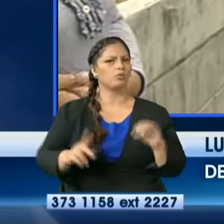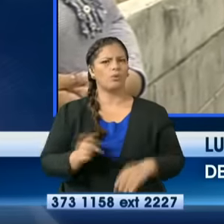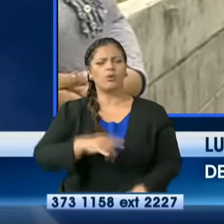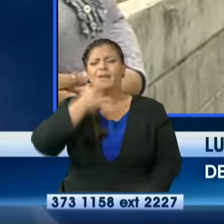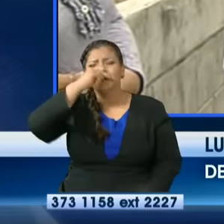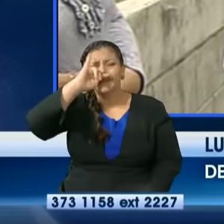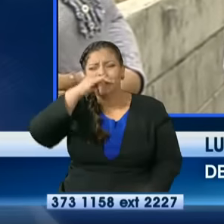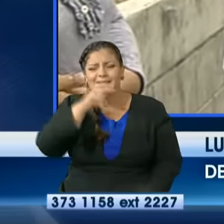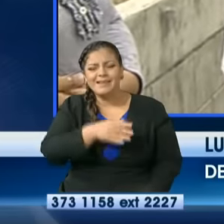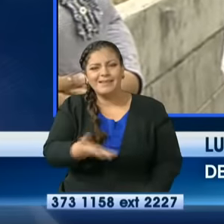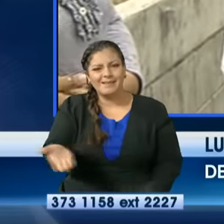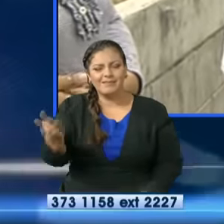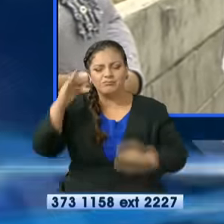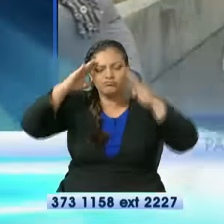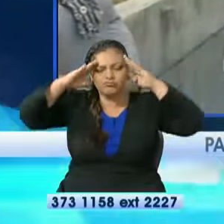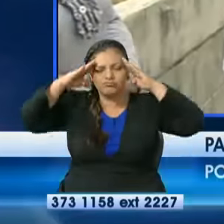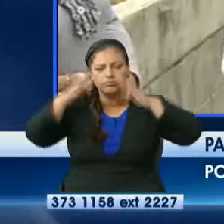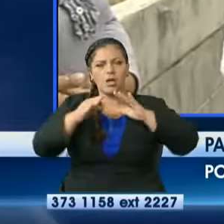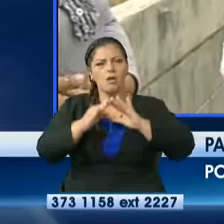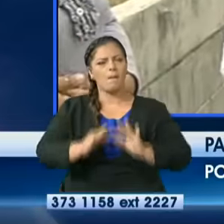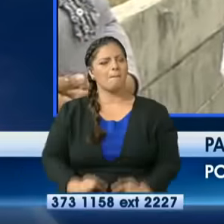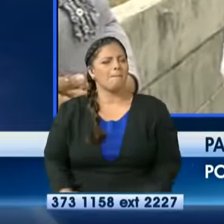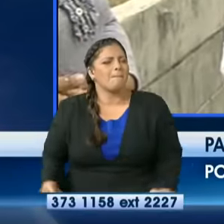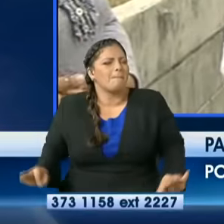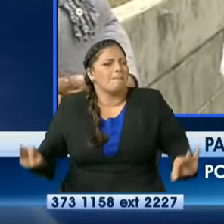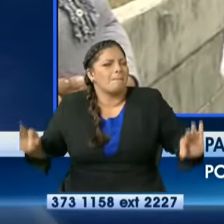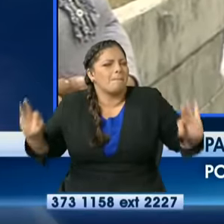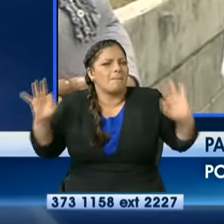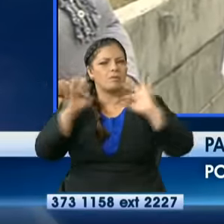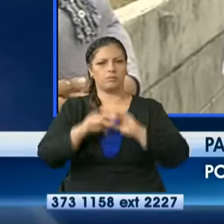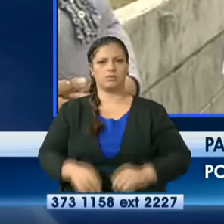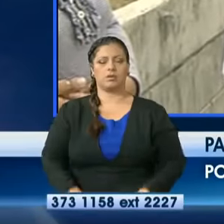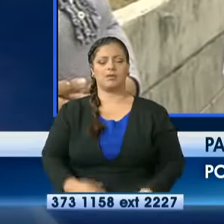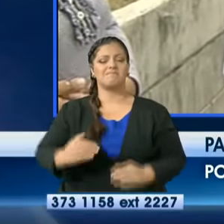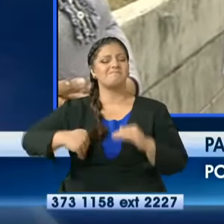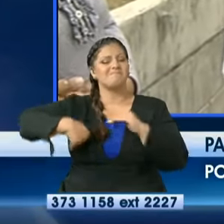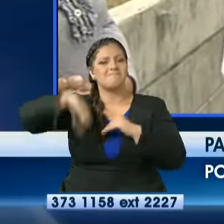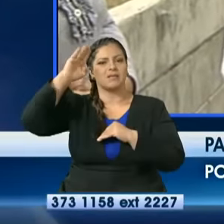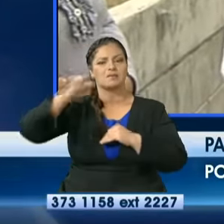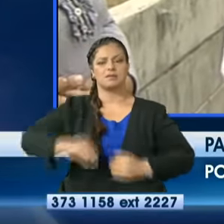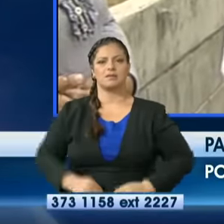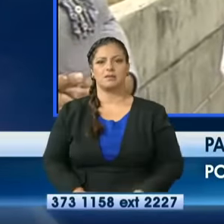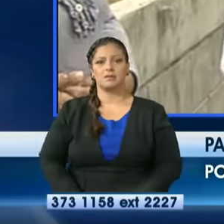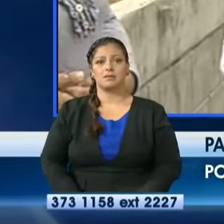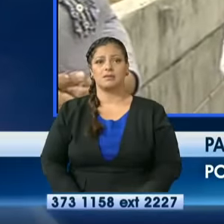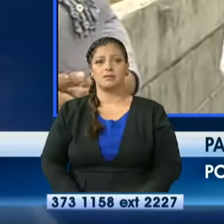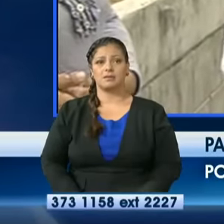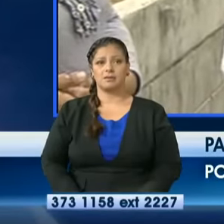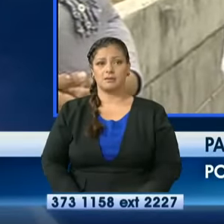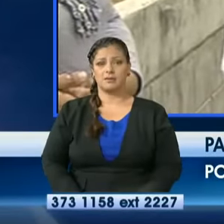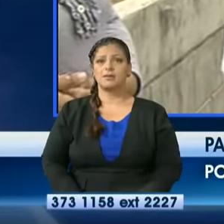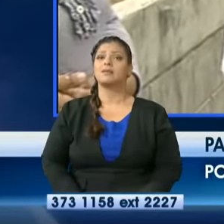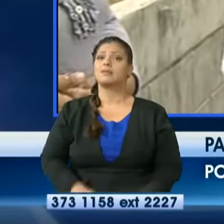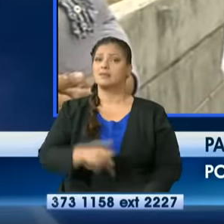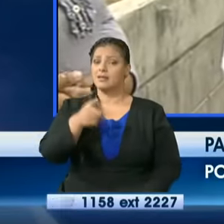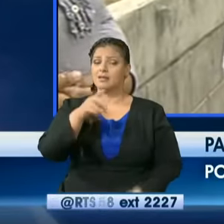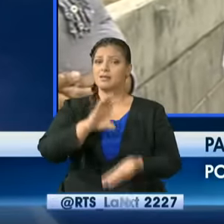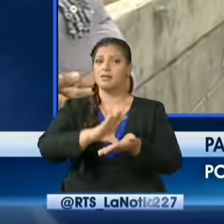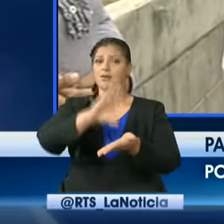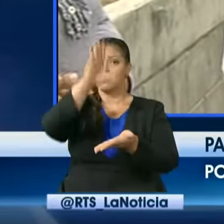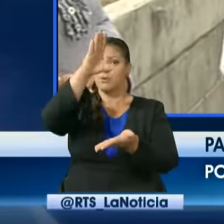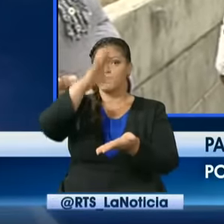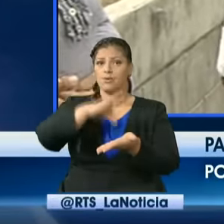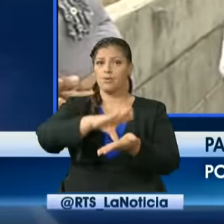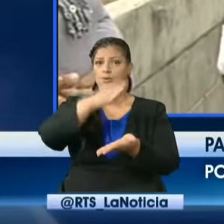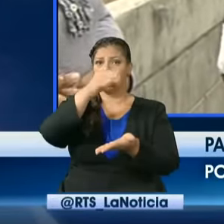que los niños reciben ahí. El bien común es lo que el colegio le da a esa sociedad que nosotros pagamos, porque el colegio